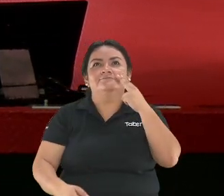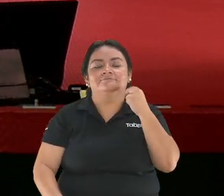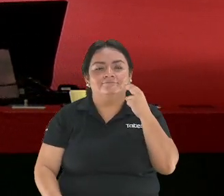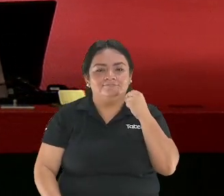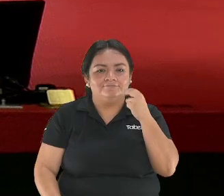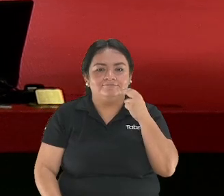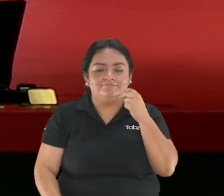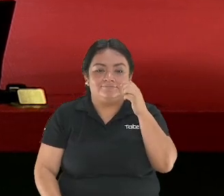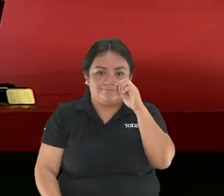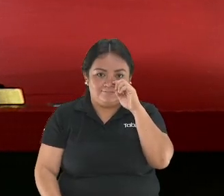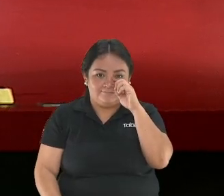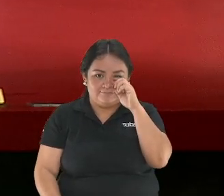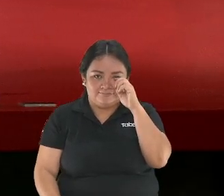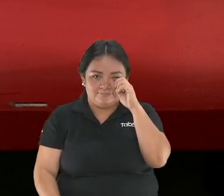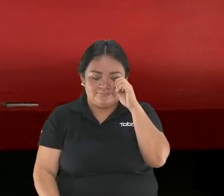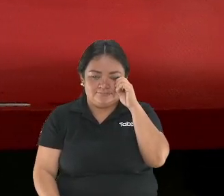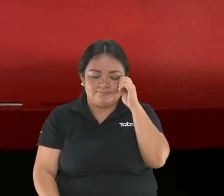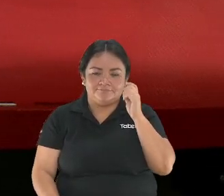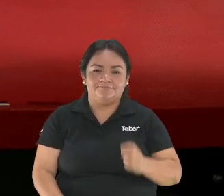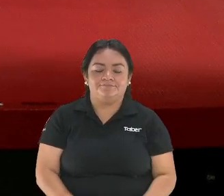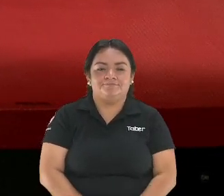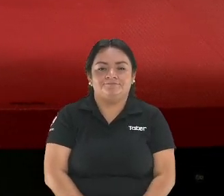en dulces